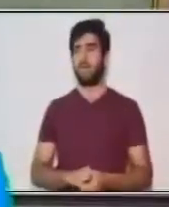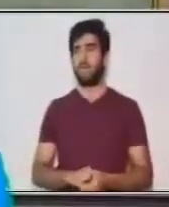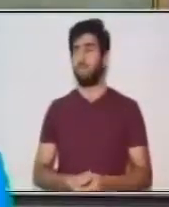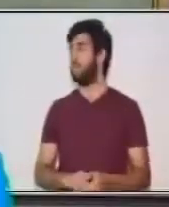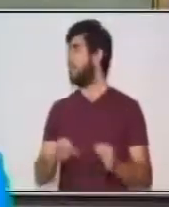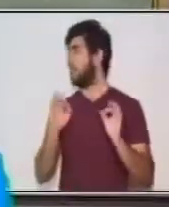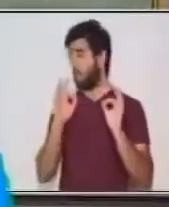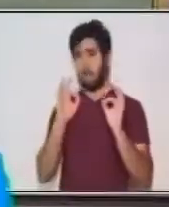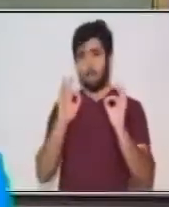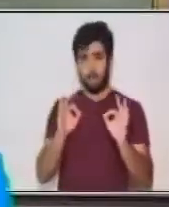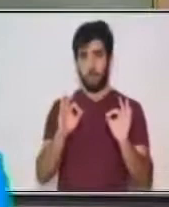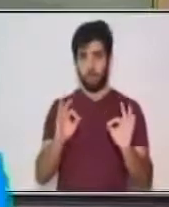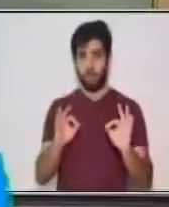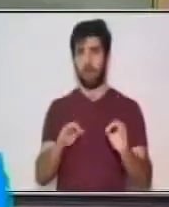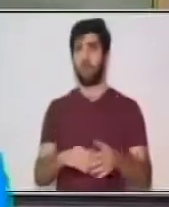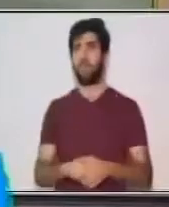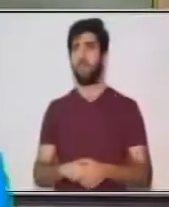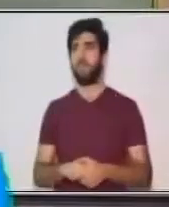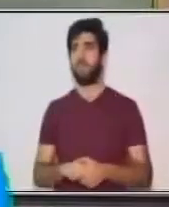Muy bien.